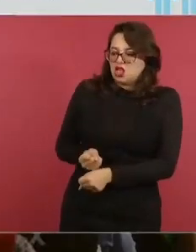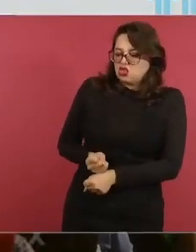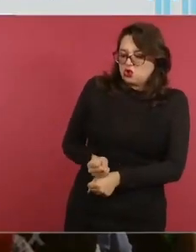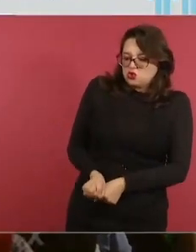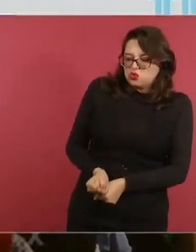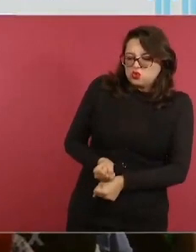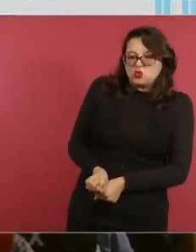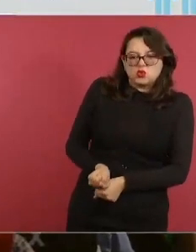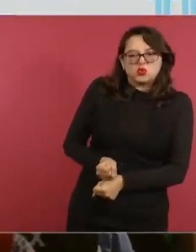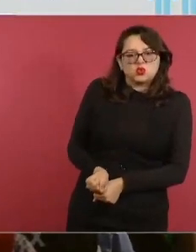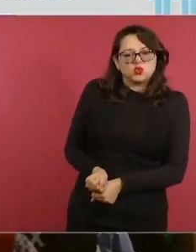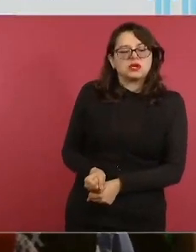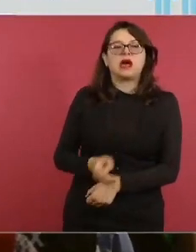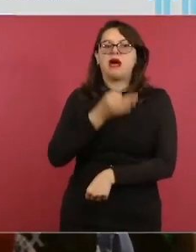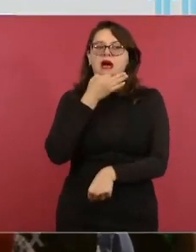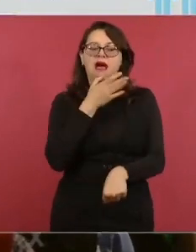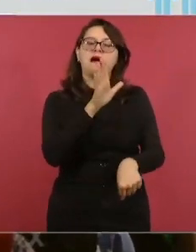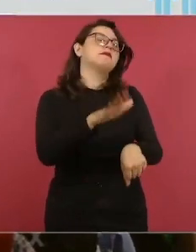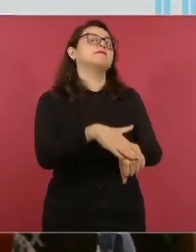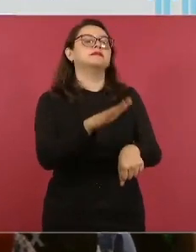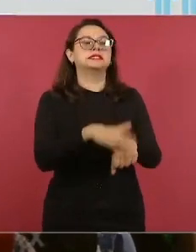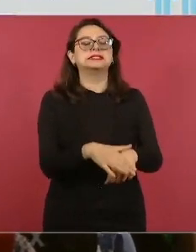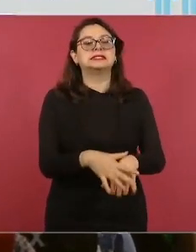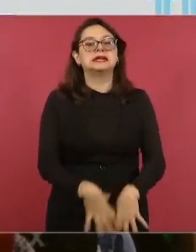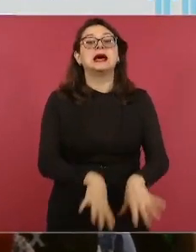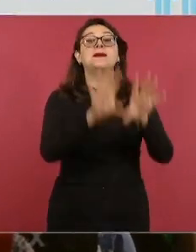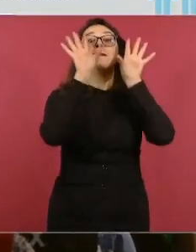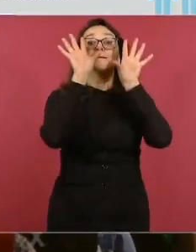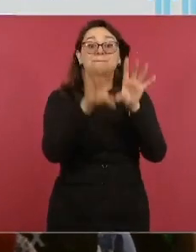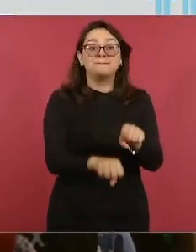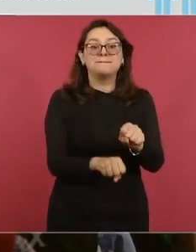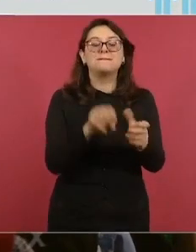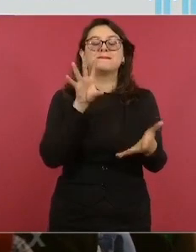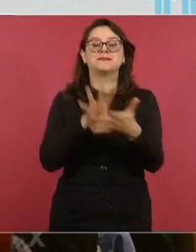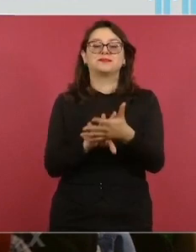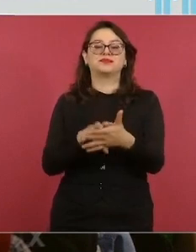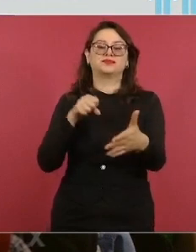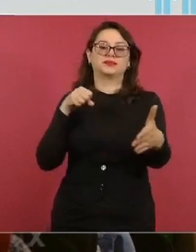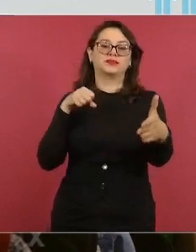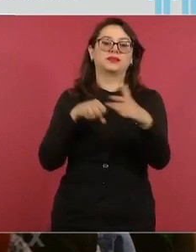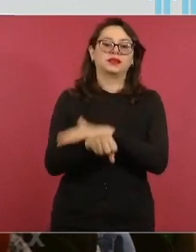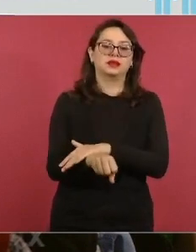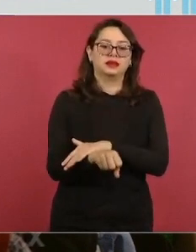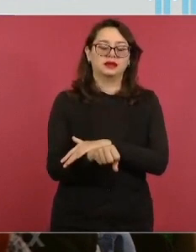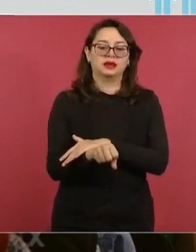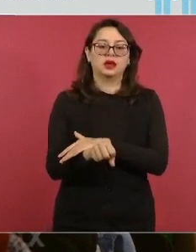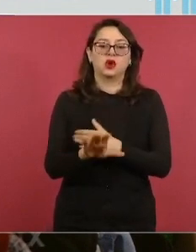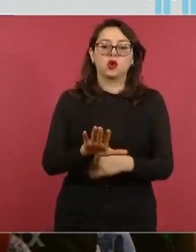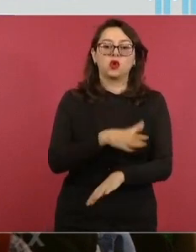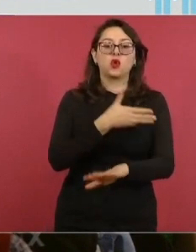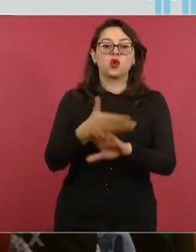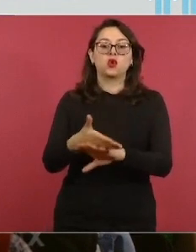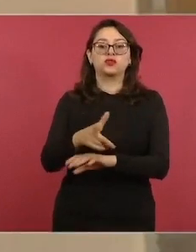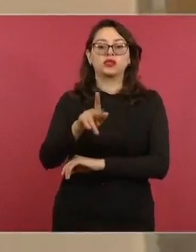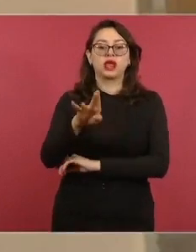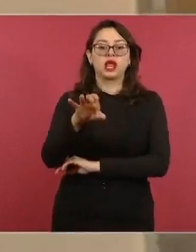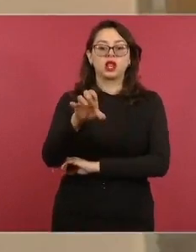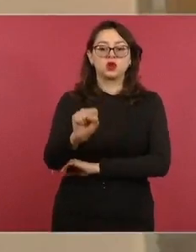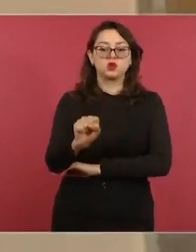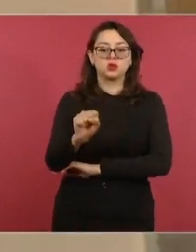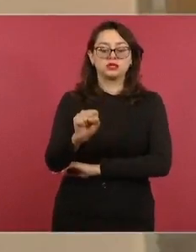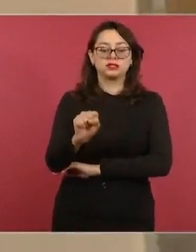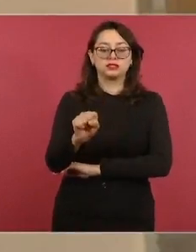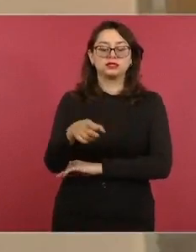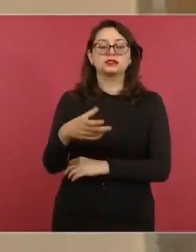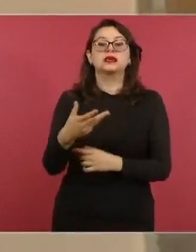Morelos le notificó a Uriel orden de aprehensión por el delito de tortura cometido en contra de Luis Alberto nalgas el